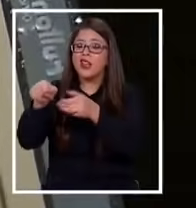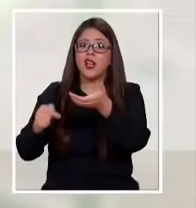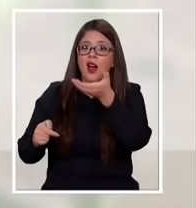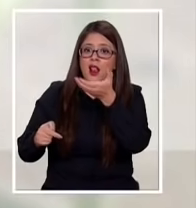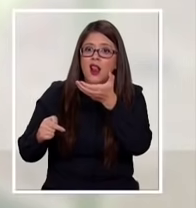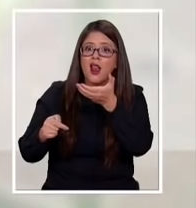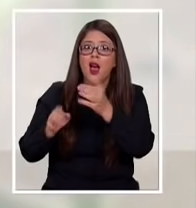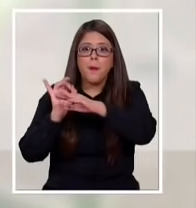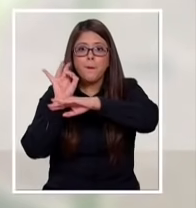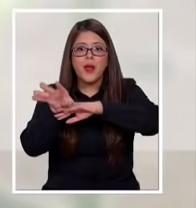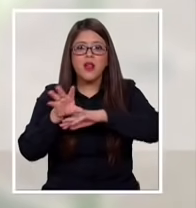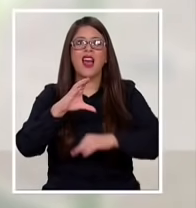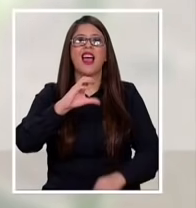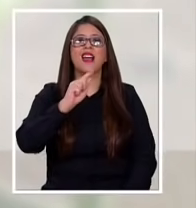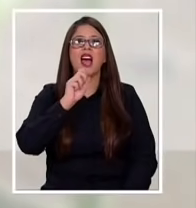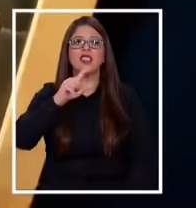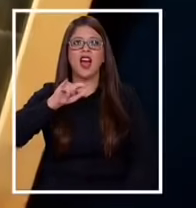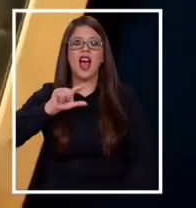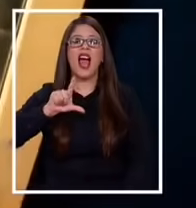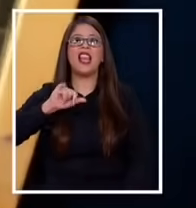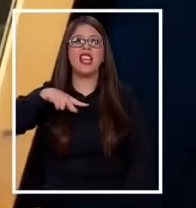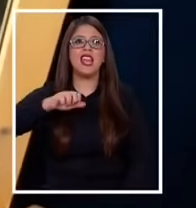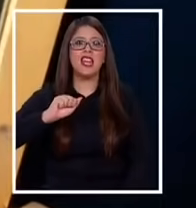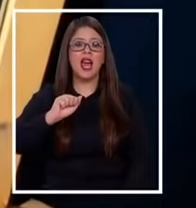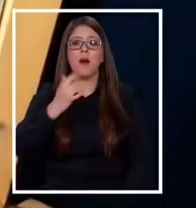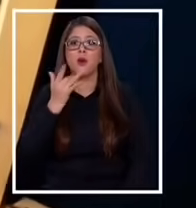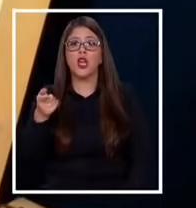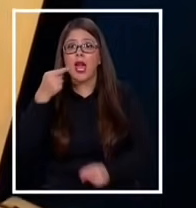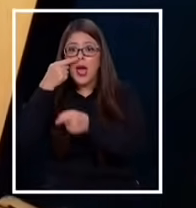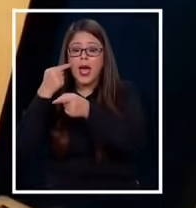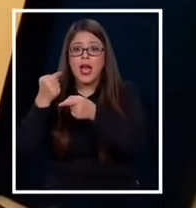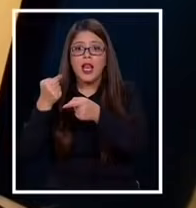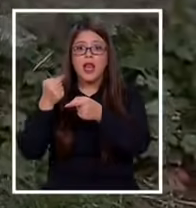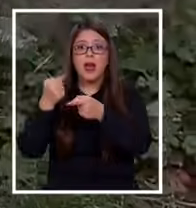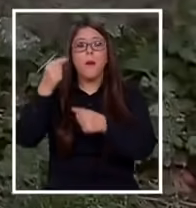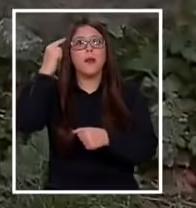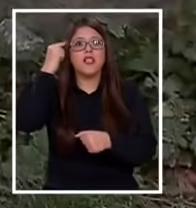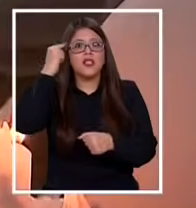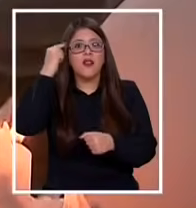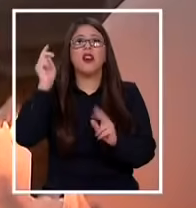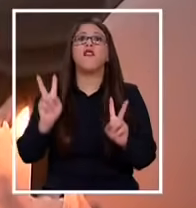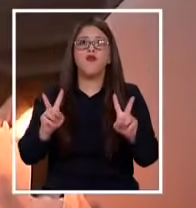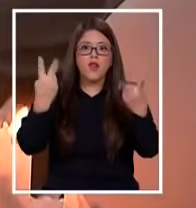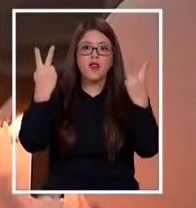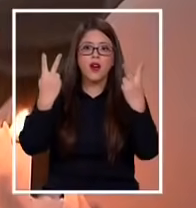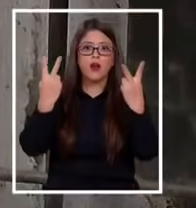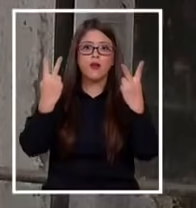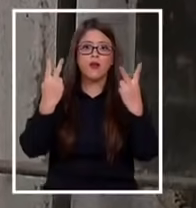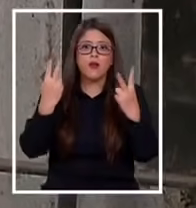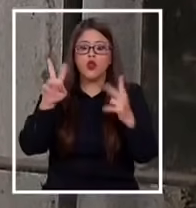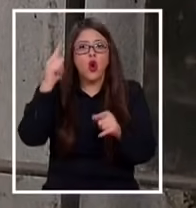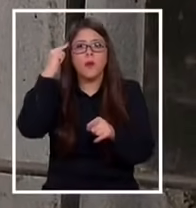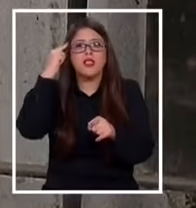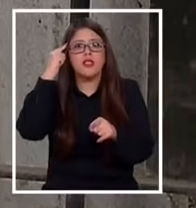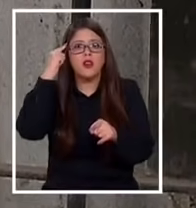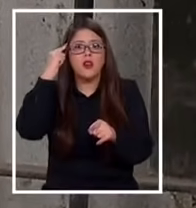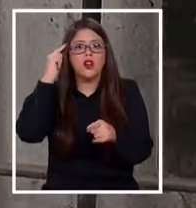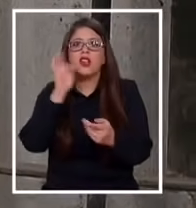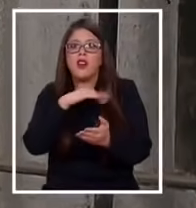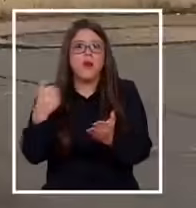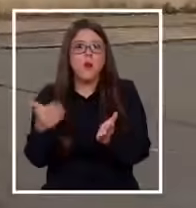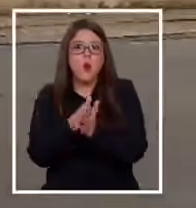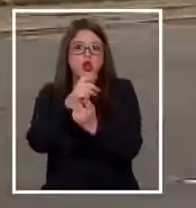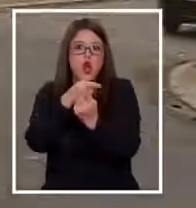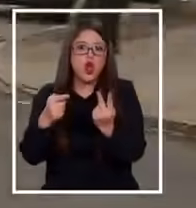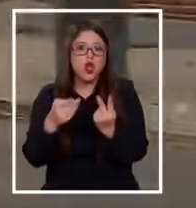para la Catalina, porque él pensó que estaba viva. No pensó nunca que la mató a ella, pensó que había agredido al joven